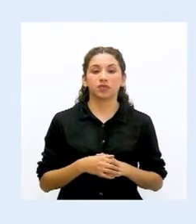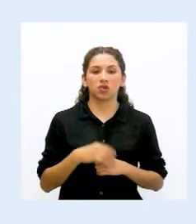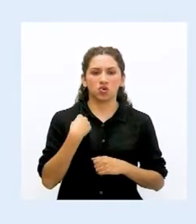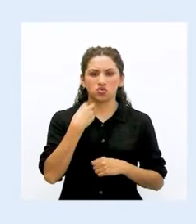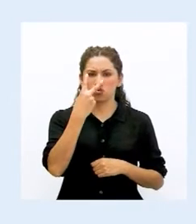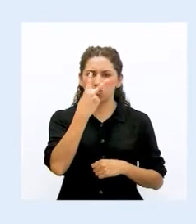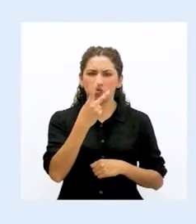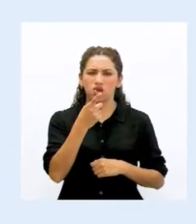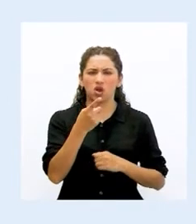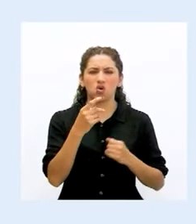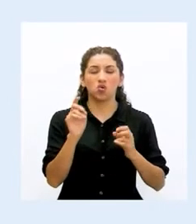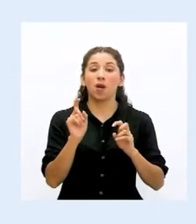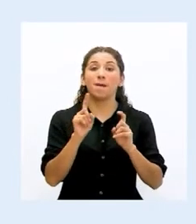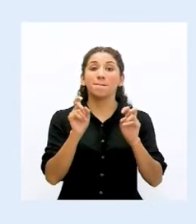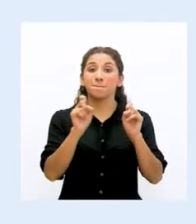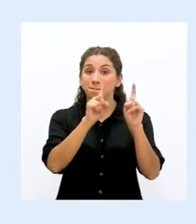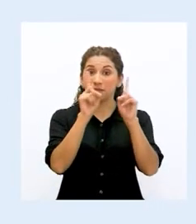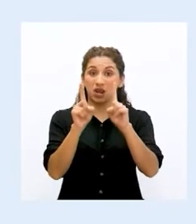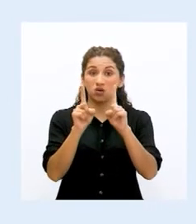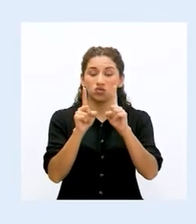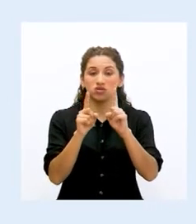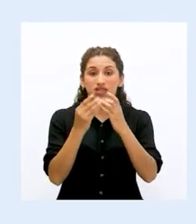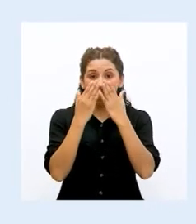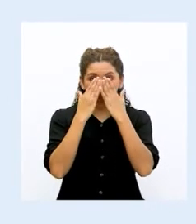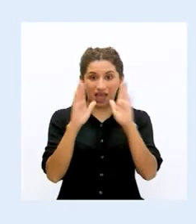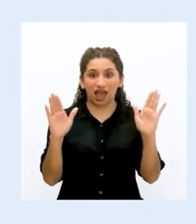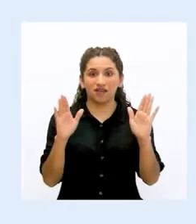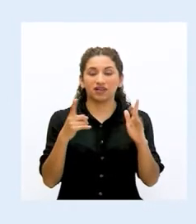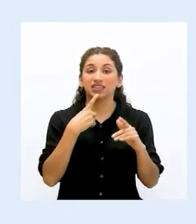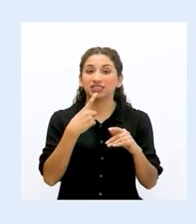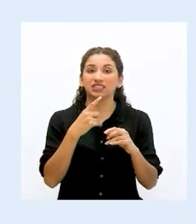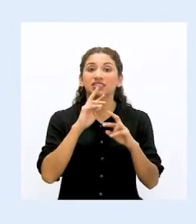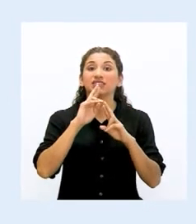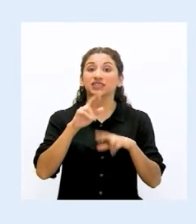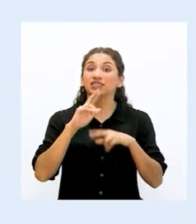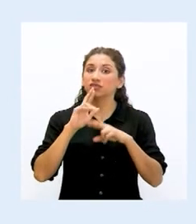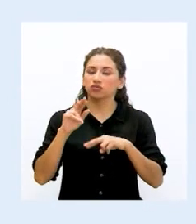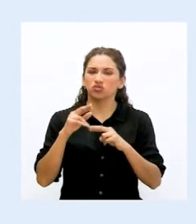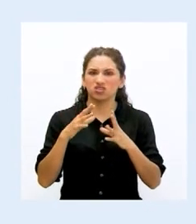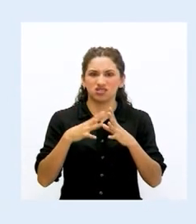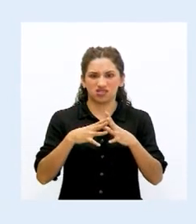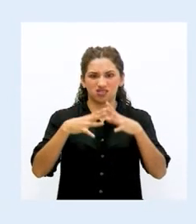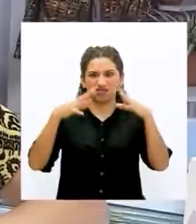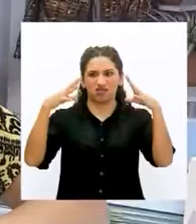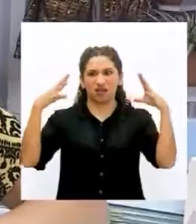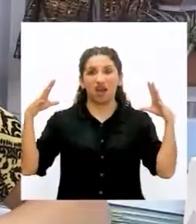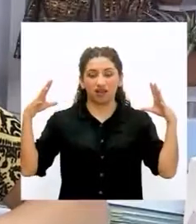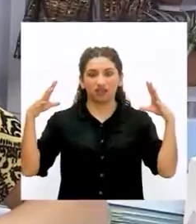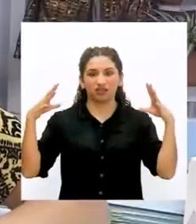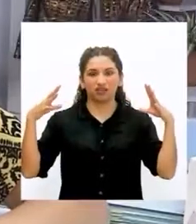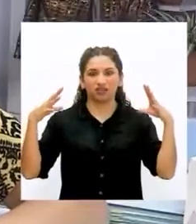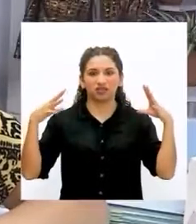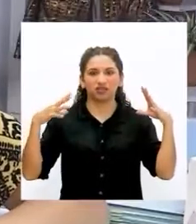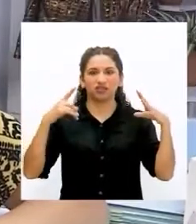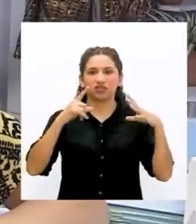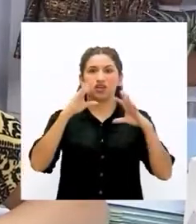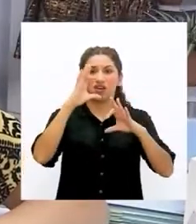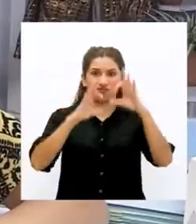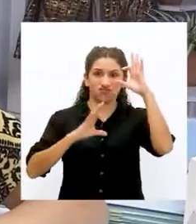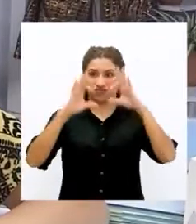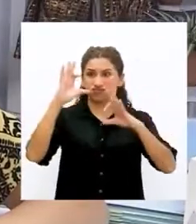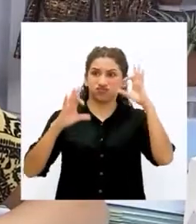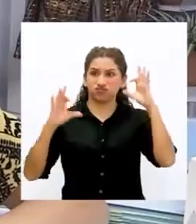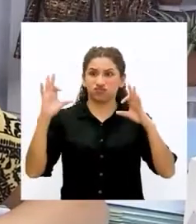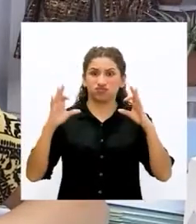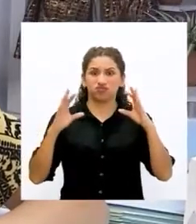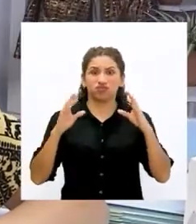Veo que por ser una pregunta abierta, la variedad entre respuestas es enorme. La tabla de frecuencias será mucho